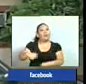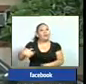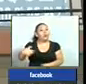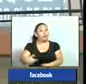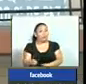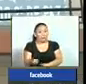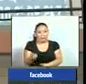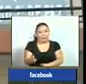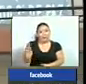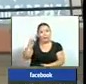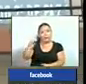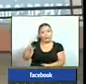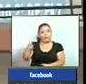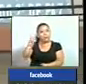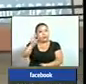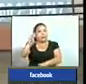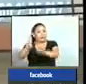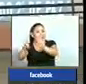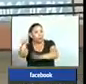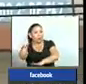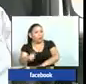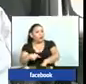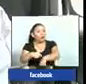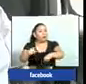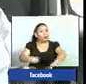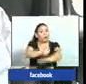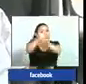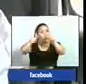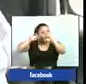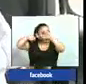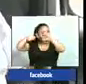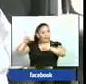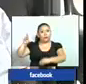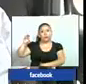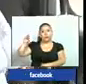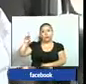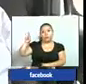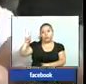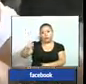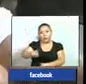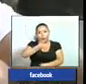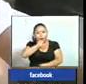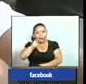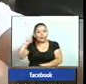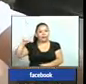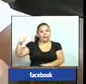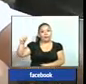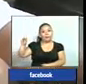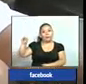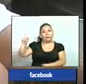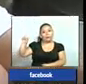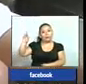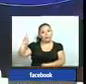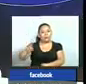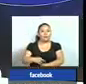próximo miércoles 26 de agosto en horas de la mañana con imágenes de Roberto Martínez y Mar Batres Noticiero Hechos.